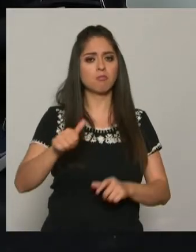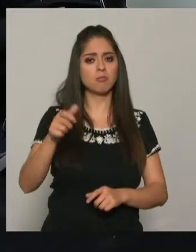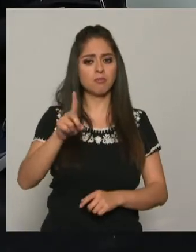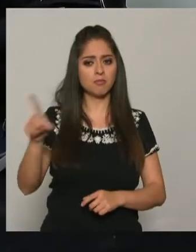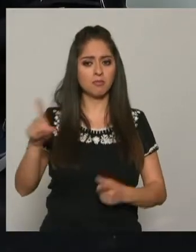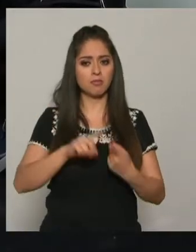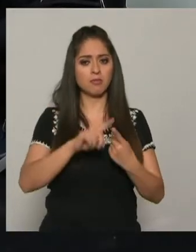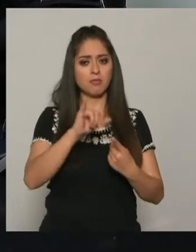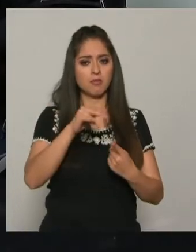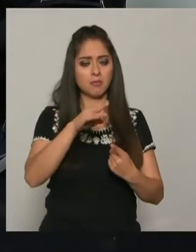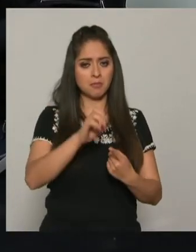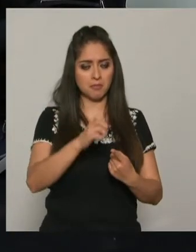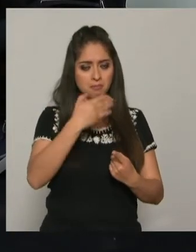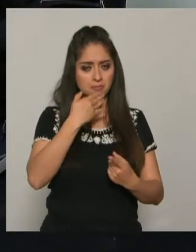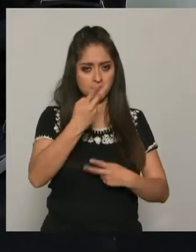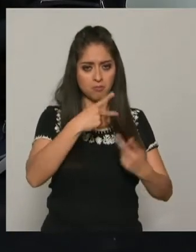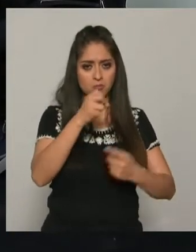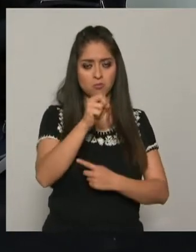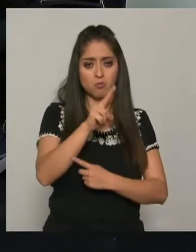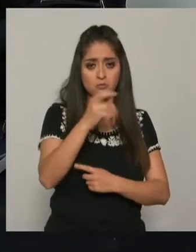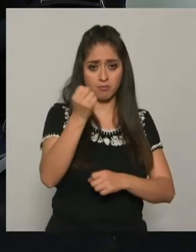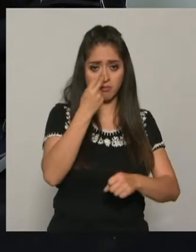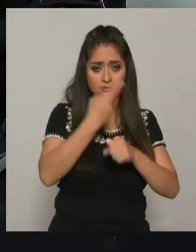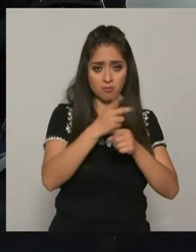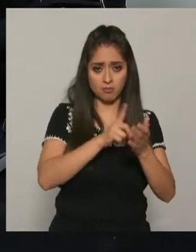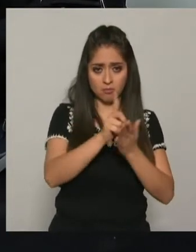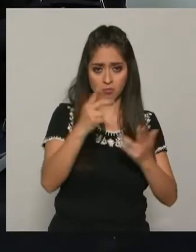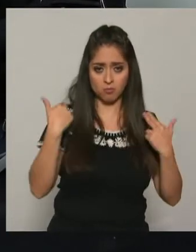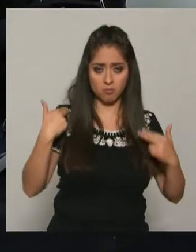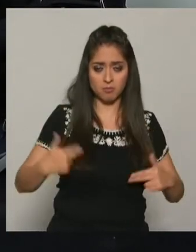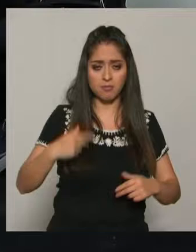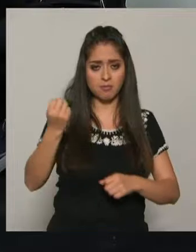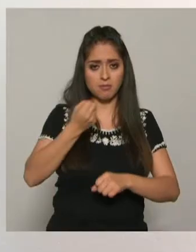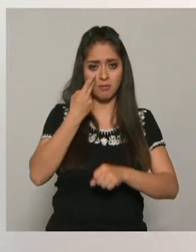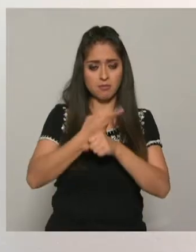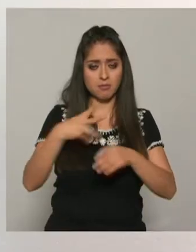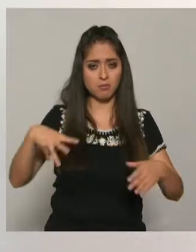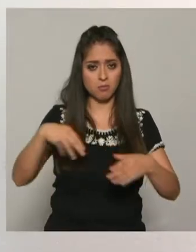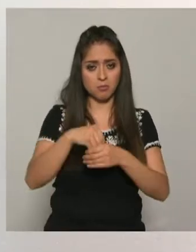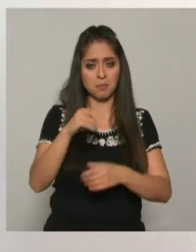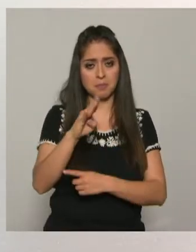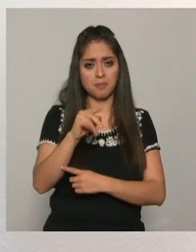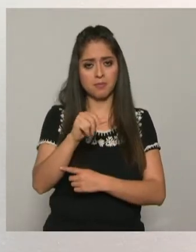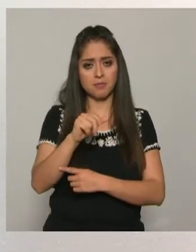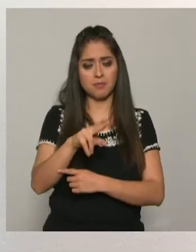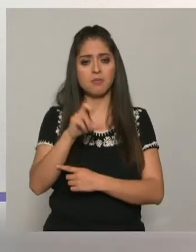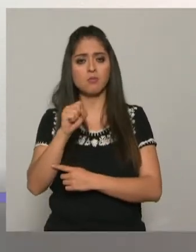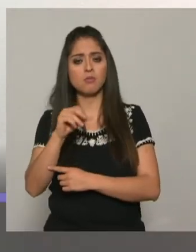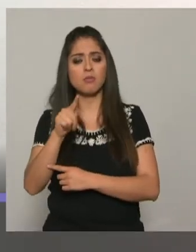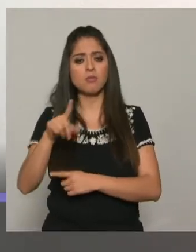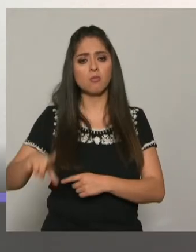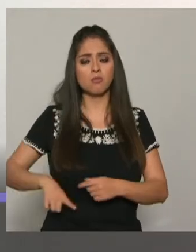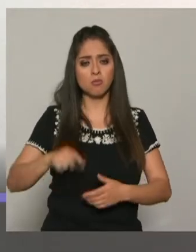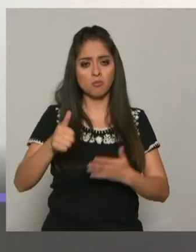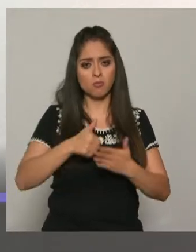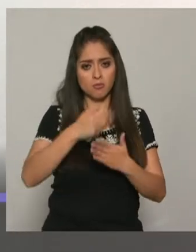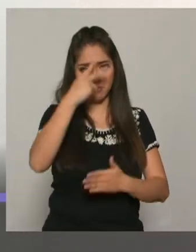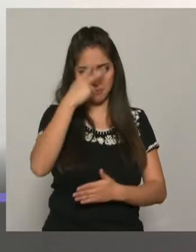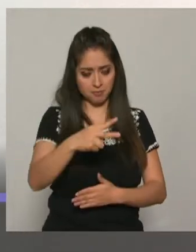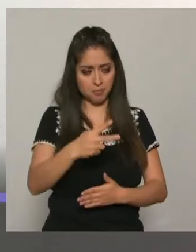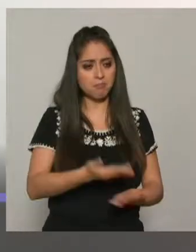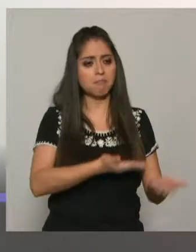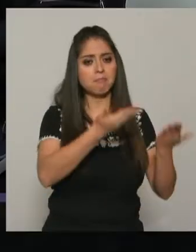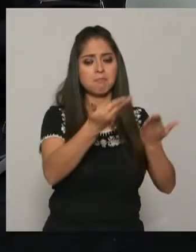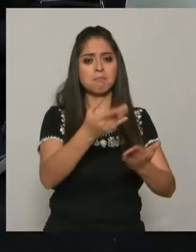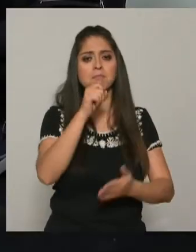agradezco mucho tu presencia. Él es subsecretario de Derechos Humanos de la Secretaría de Inclusión y Bienestar Social del Gobierno de la Ciudad de México. Gracias.